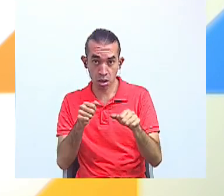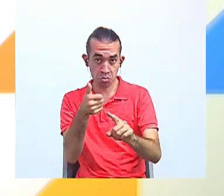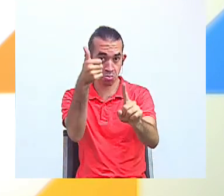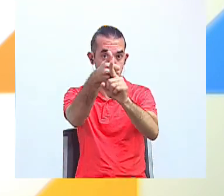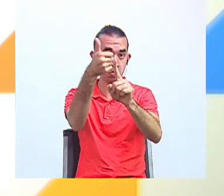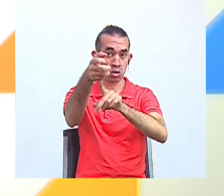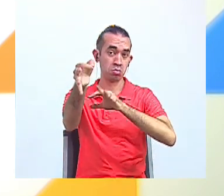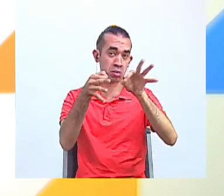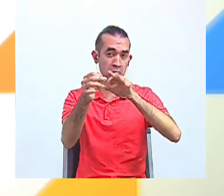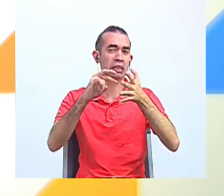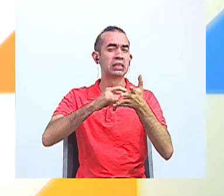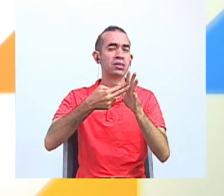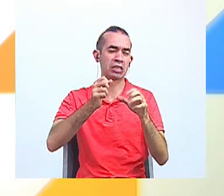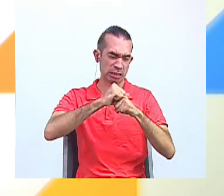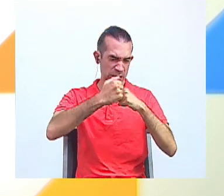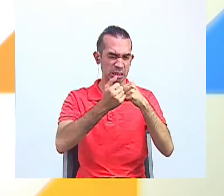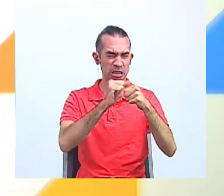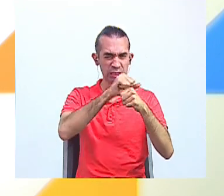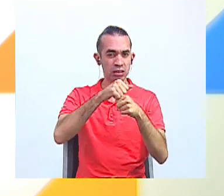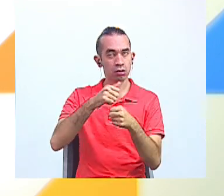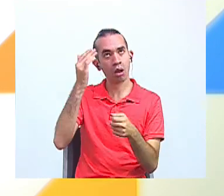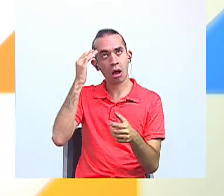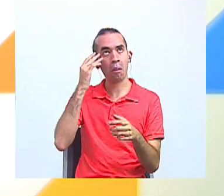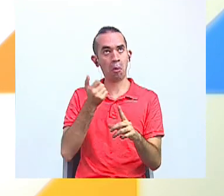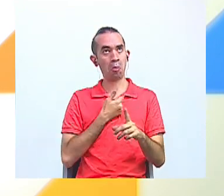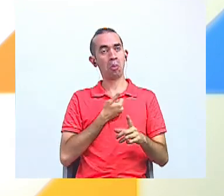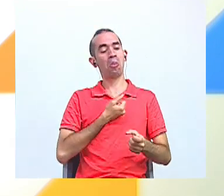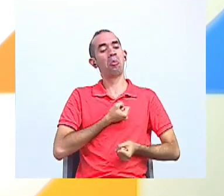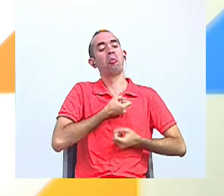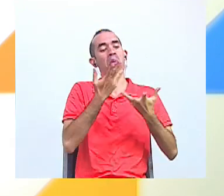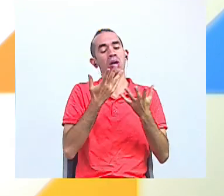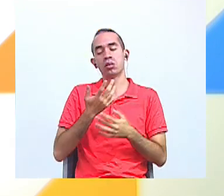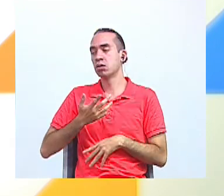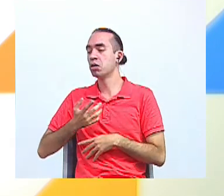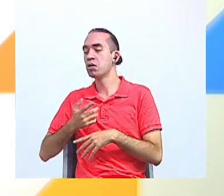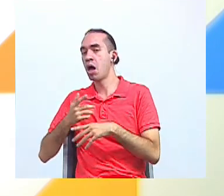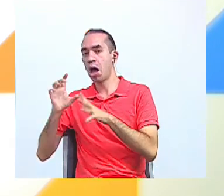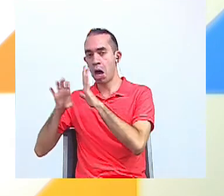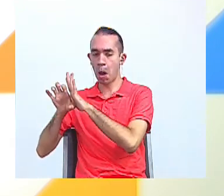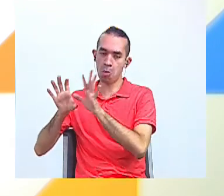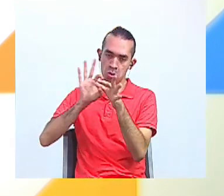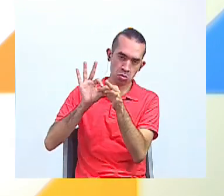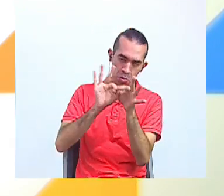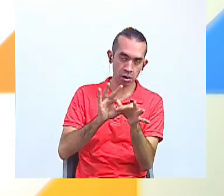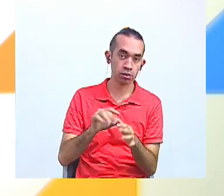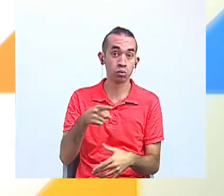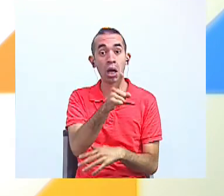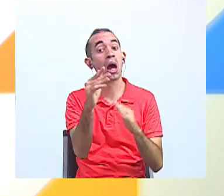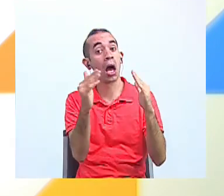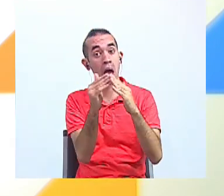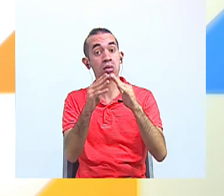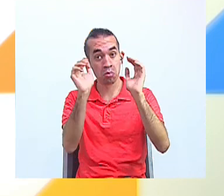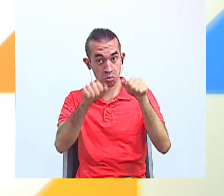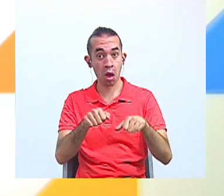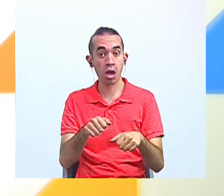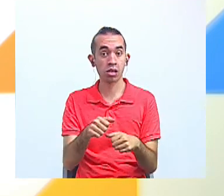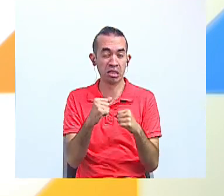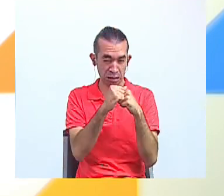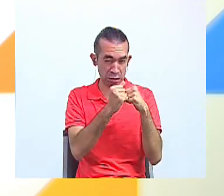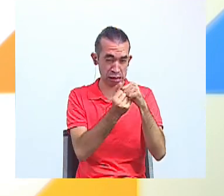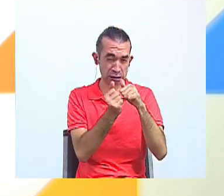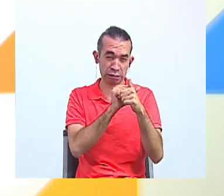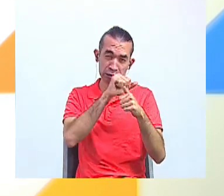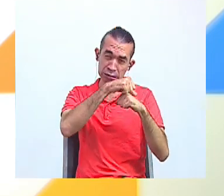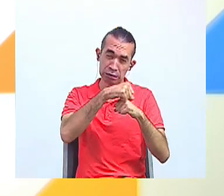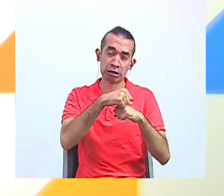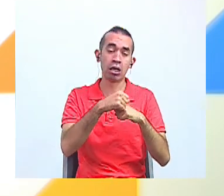propias palabras y los ejemplos que vimos qué es densidad. Pueden probar en sus casas también con la densidad, por